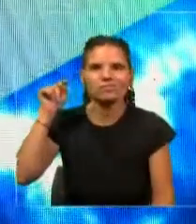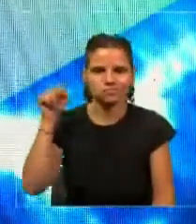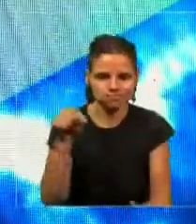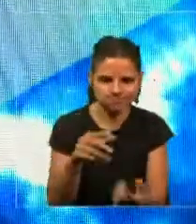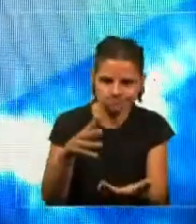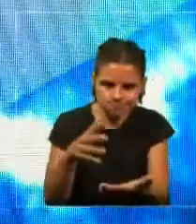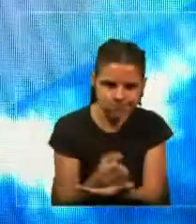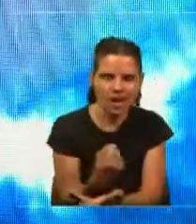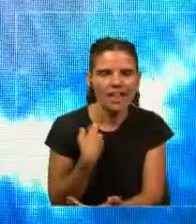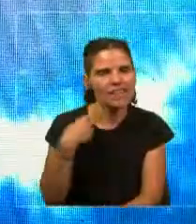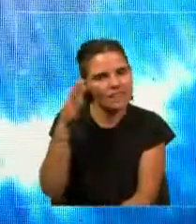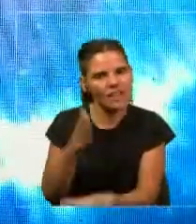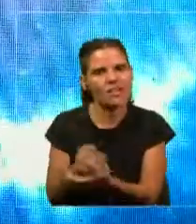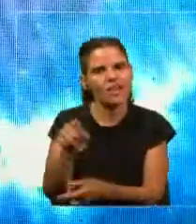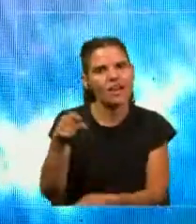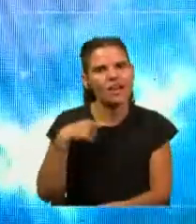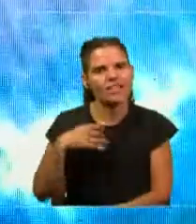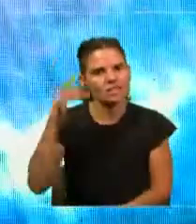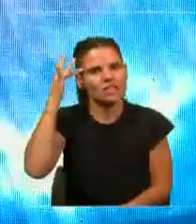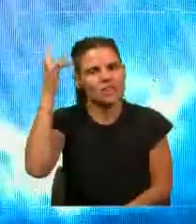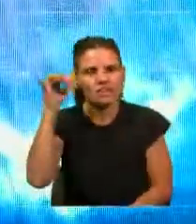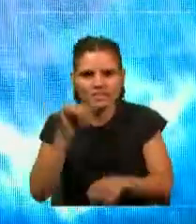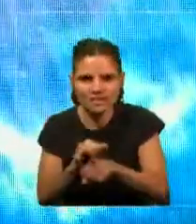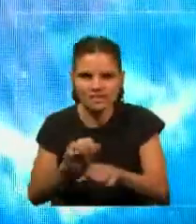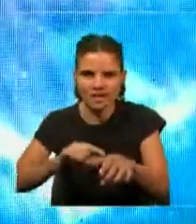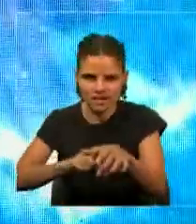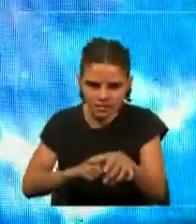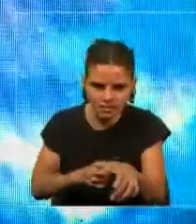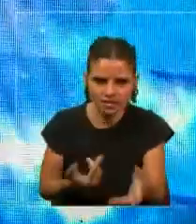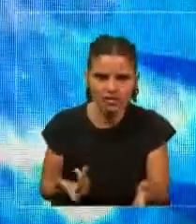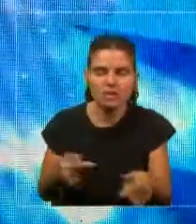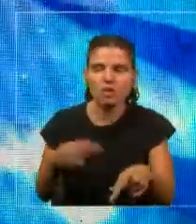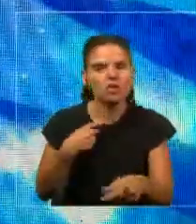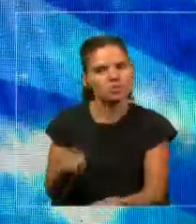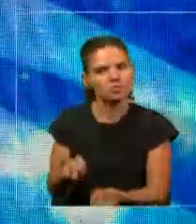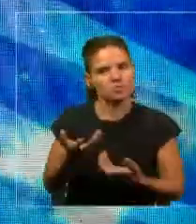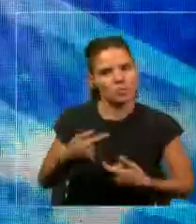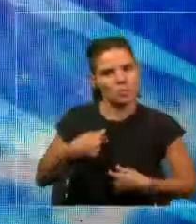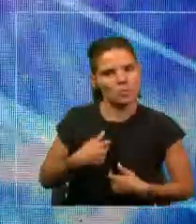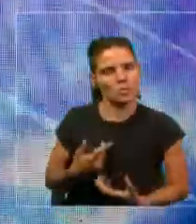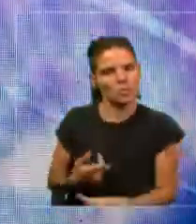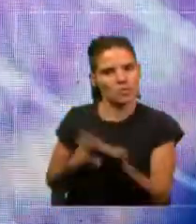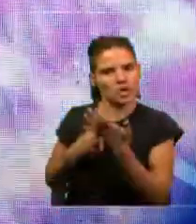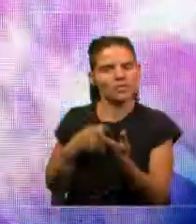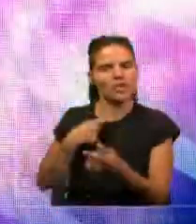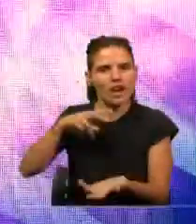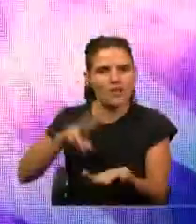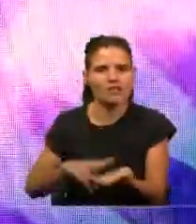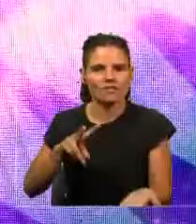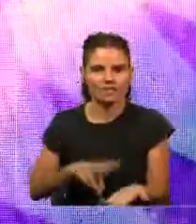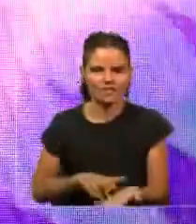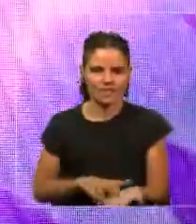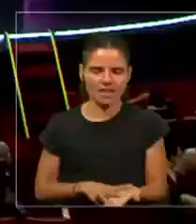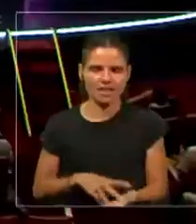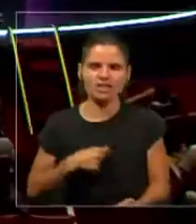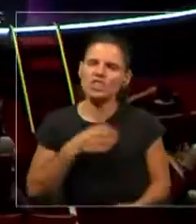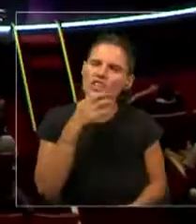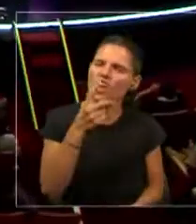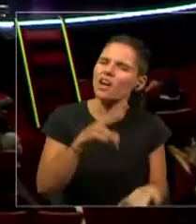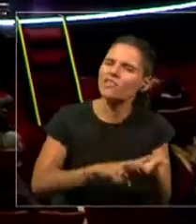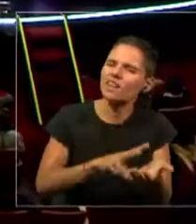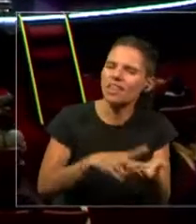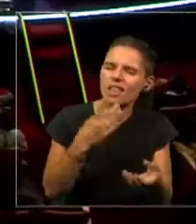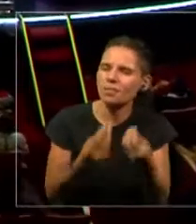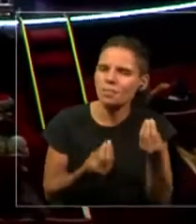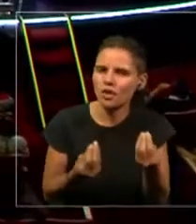de una instancia que nos está revelando y nos está diciendo la verdad. ¿Por qué hablo yo de la